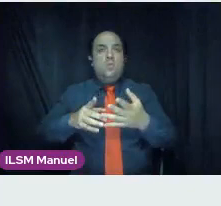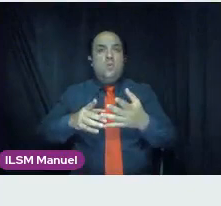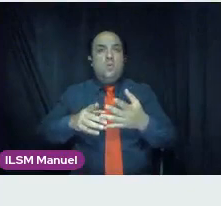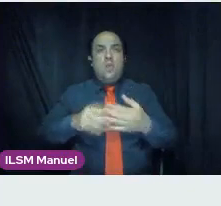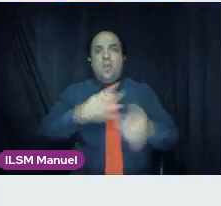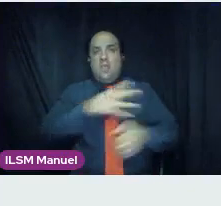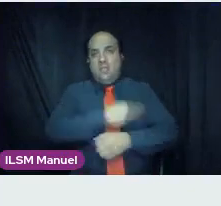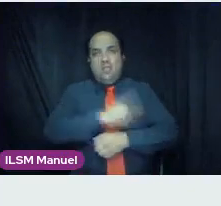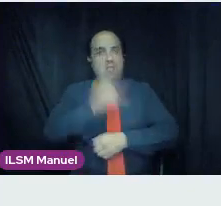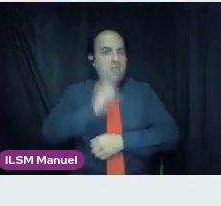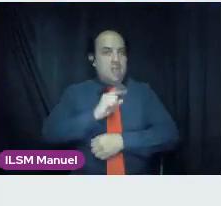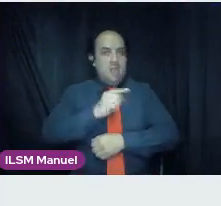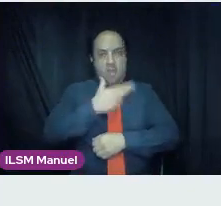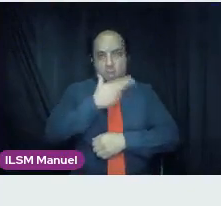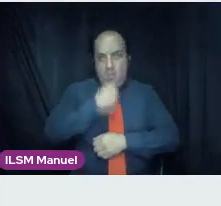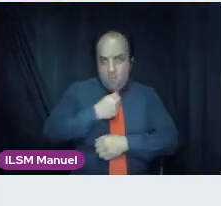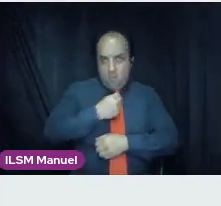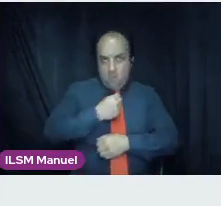hijas.